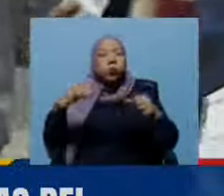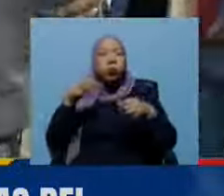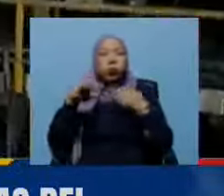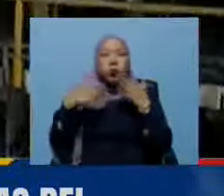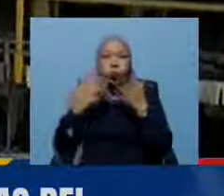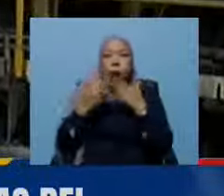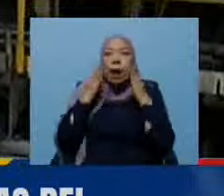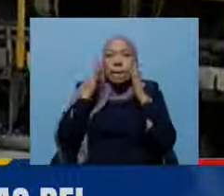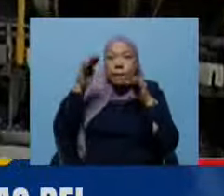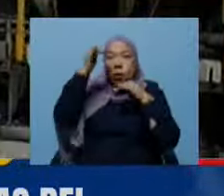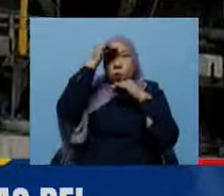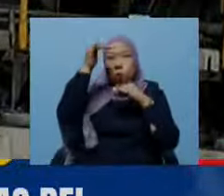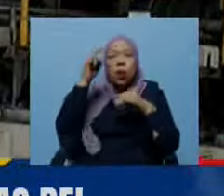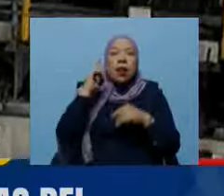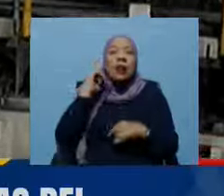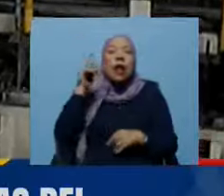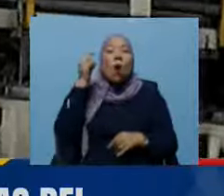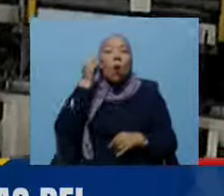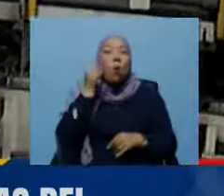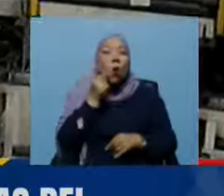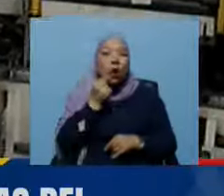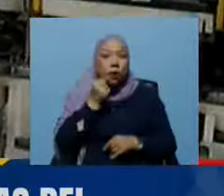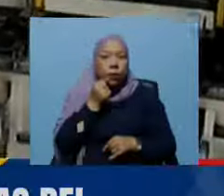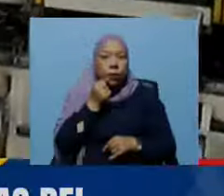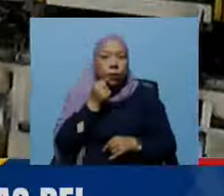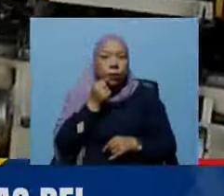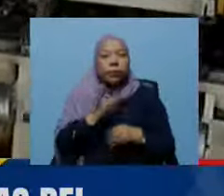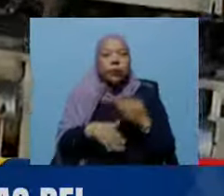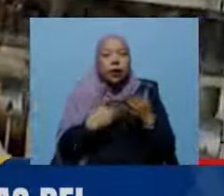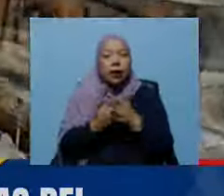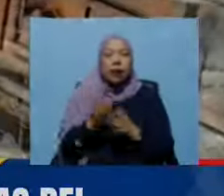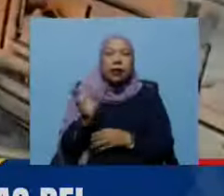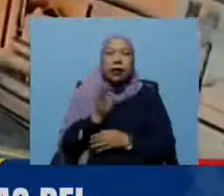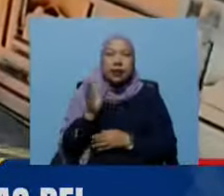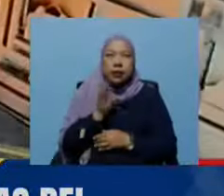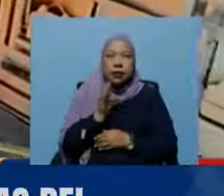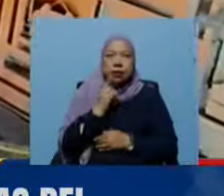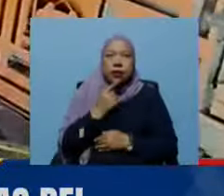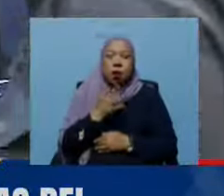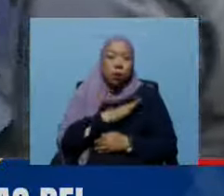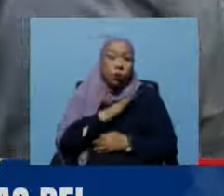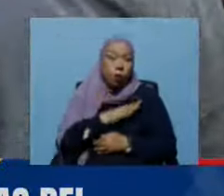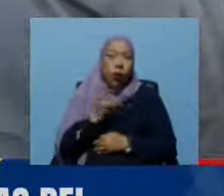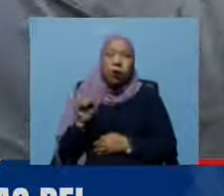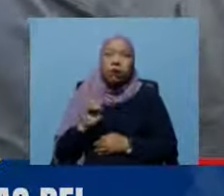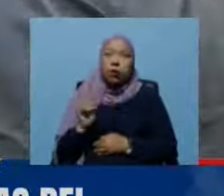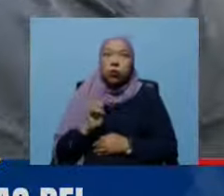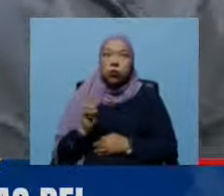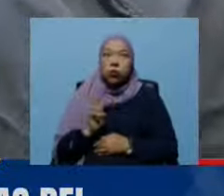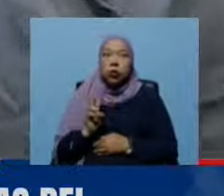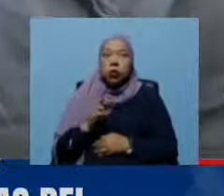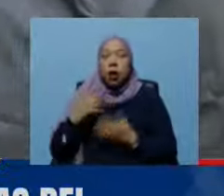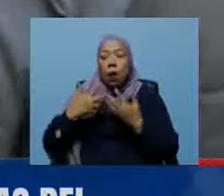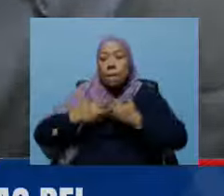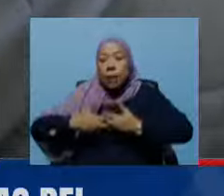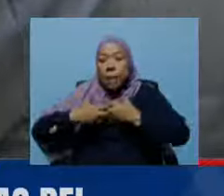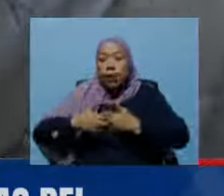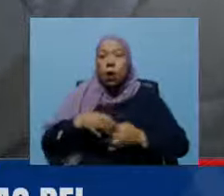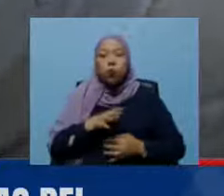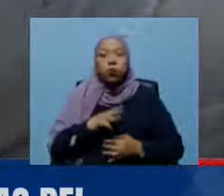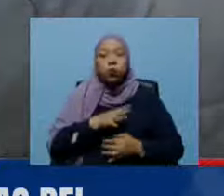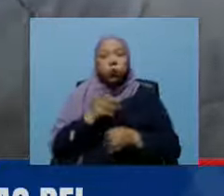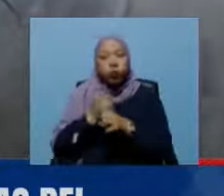Esta es la materia prima que llega aquí desde Guayana. Aquí está, mira. Materia prima venezolana, producida por la clase obrera. En